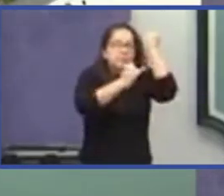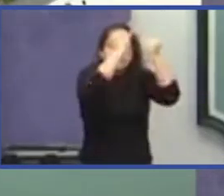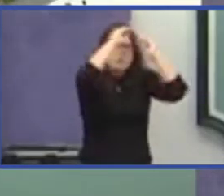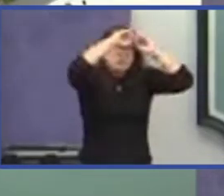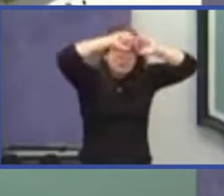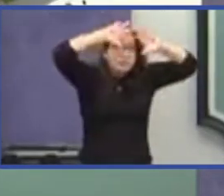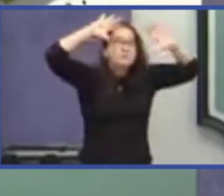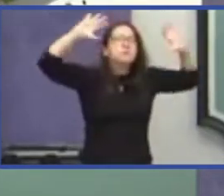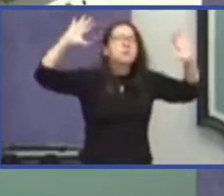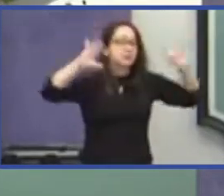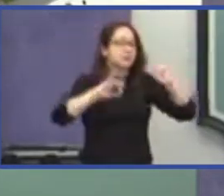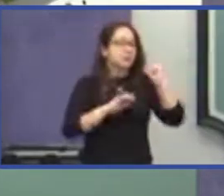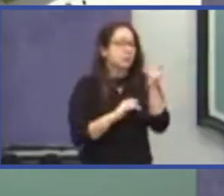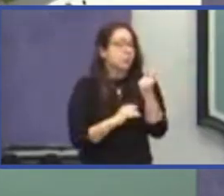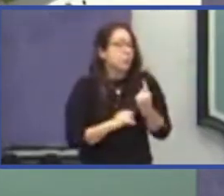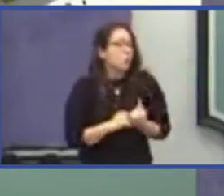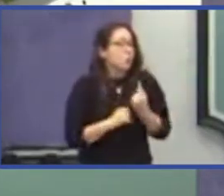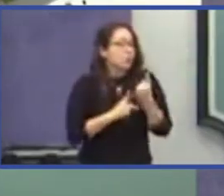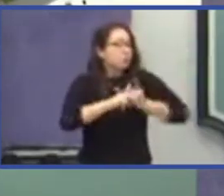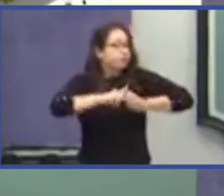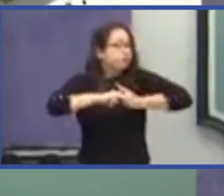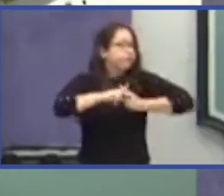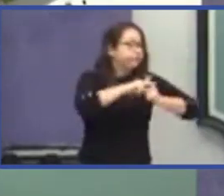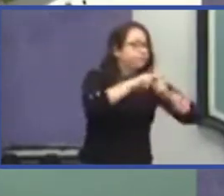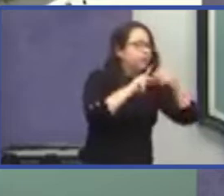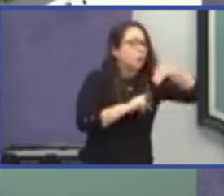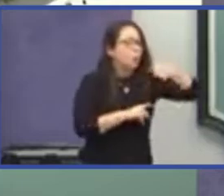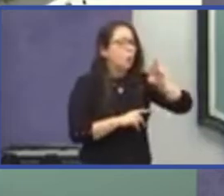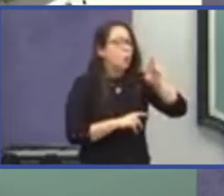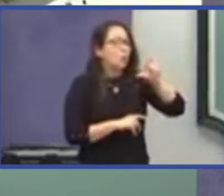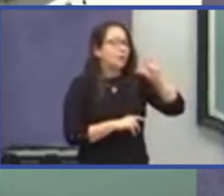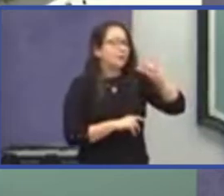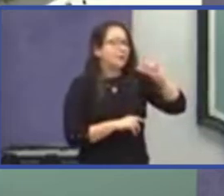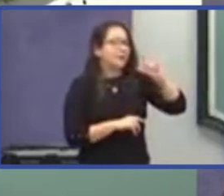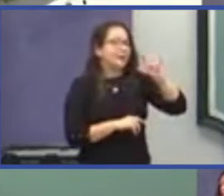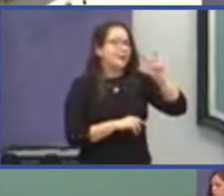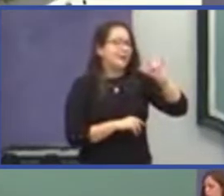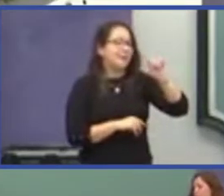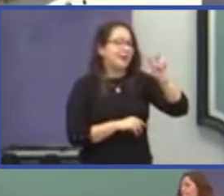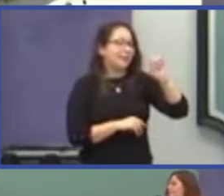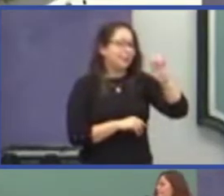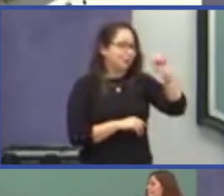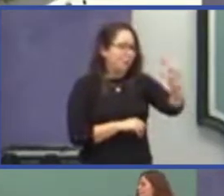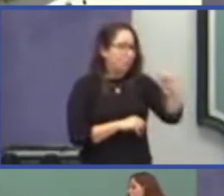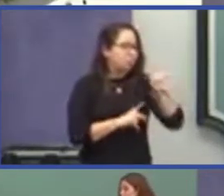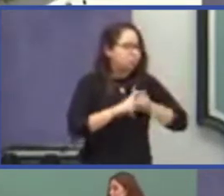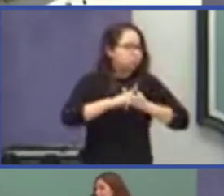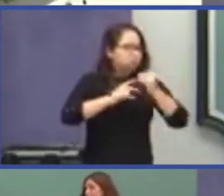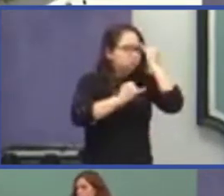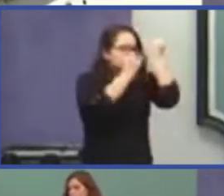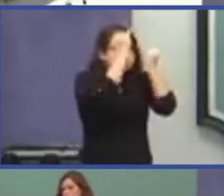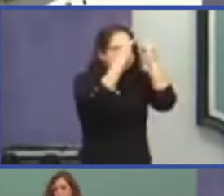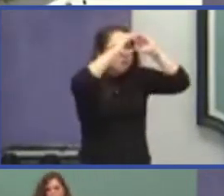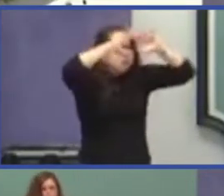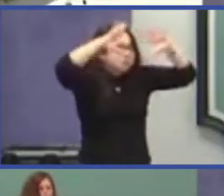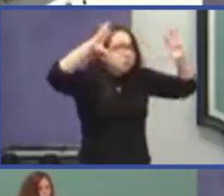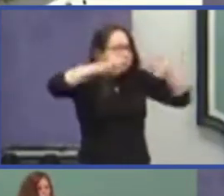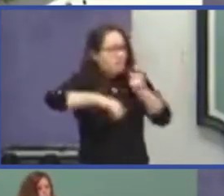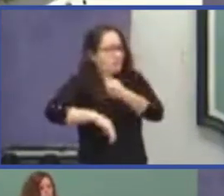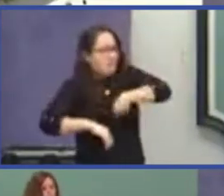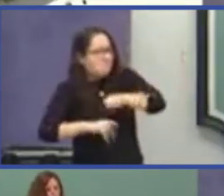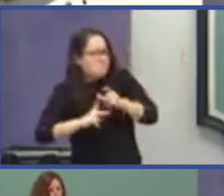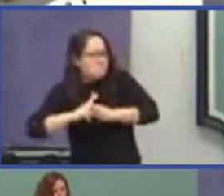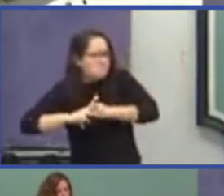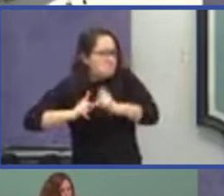matemático. ¿Qué es esto? Esto es una invención de los matemáticos y físicos que se han imaginado a través de sus